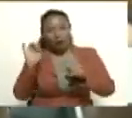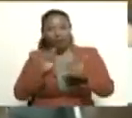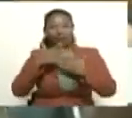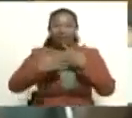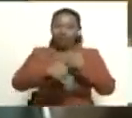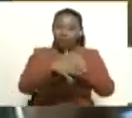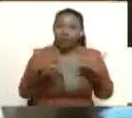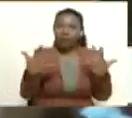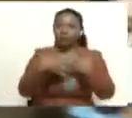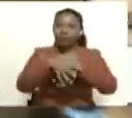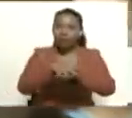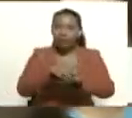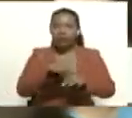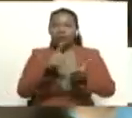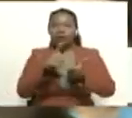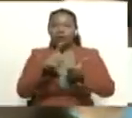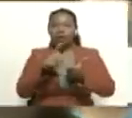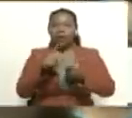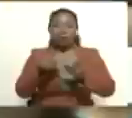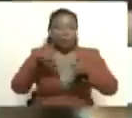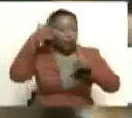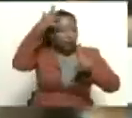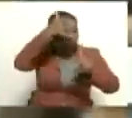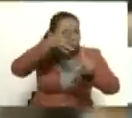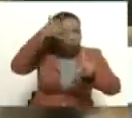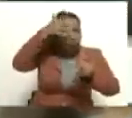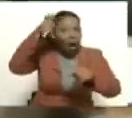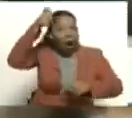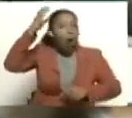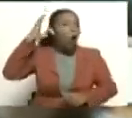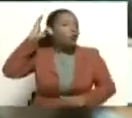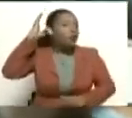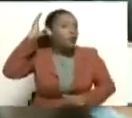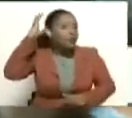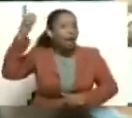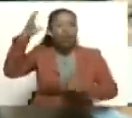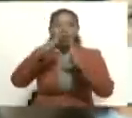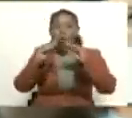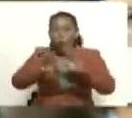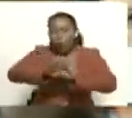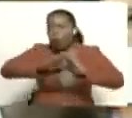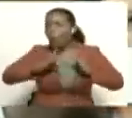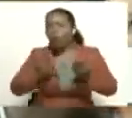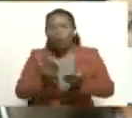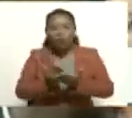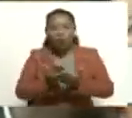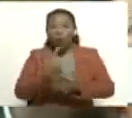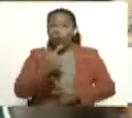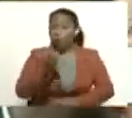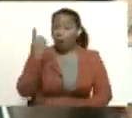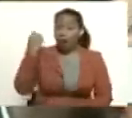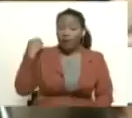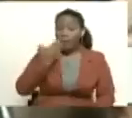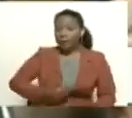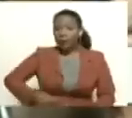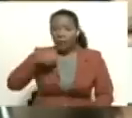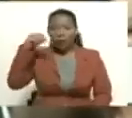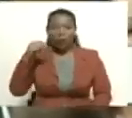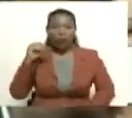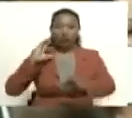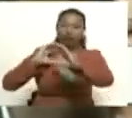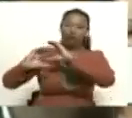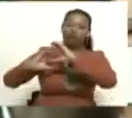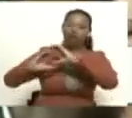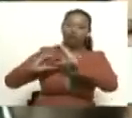nacional de siembra de conciencia. Lo dijo ayer el compañero presidente Nicolás Maduro cuando conversaba con